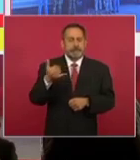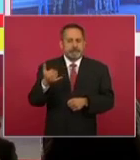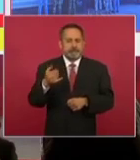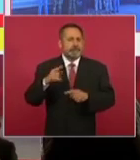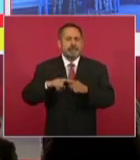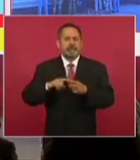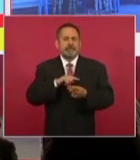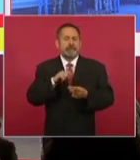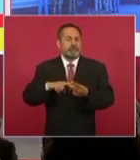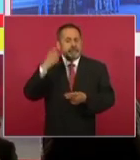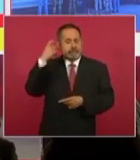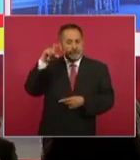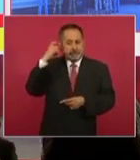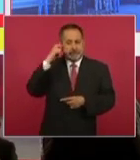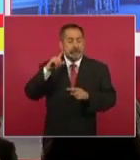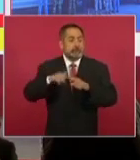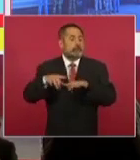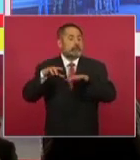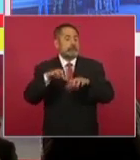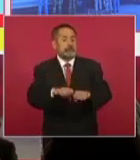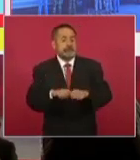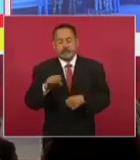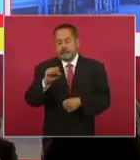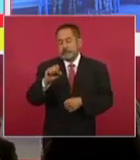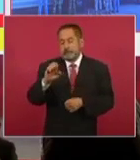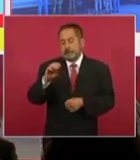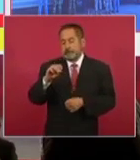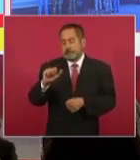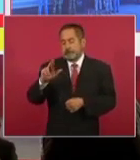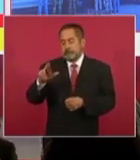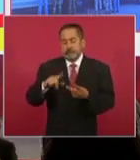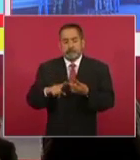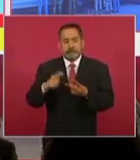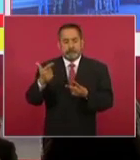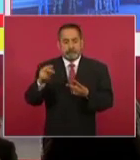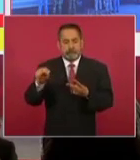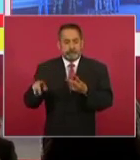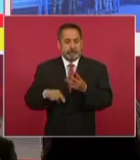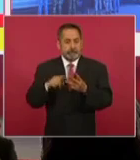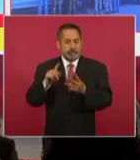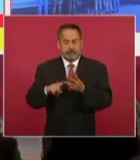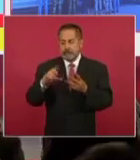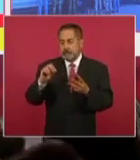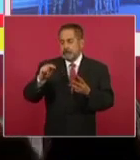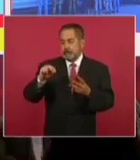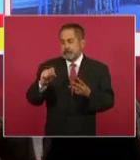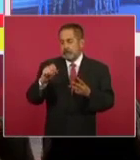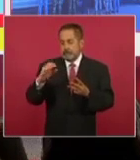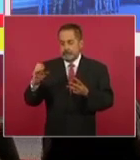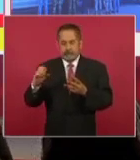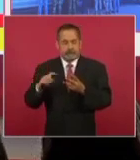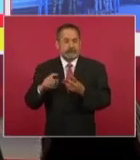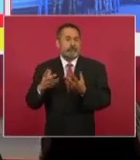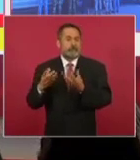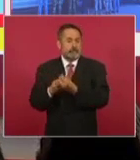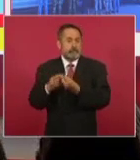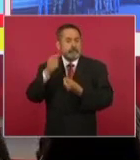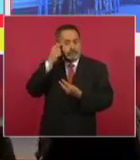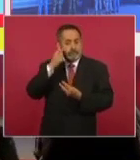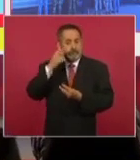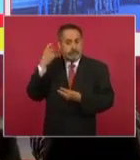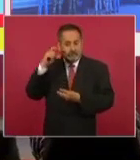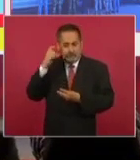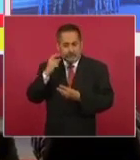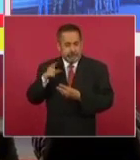un operativo de la Secretaría de la Marina, la CONACE, la Guardia Nacional y las Unidades Antisecuestros de Guerrero y Querétaro,